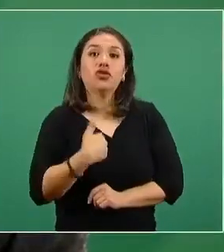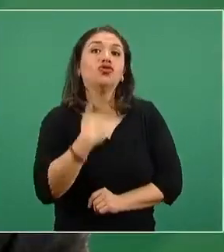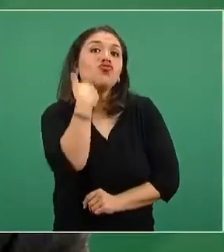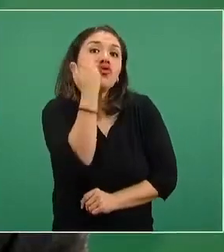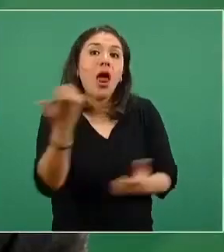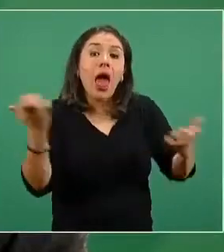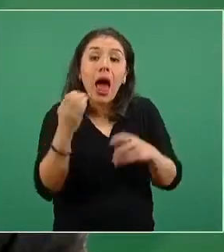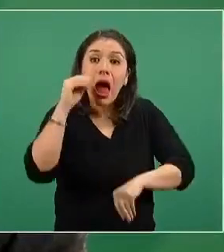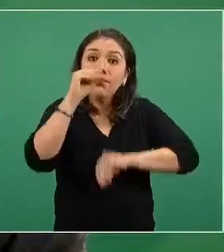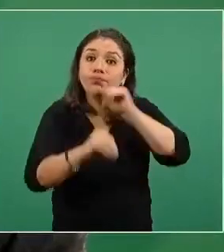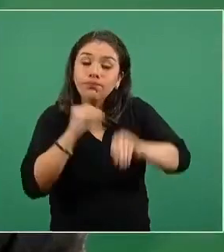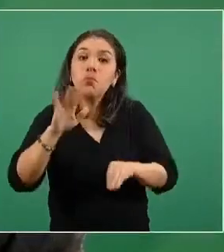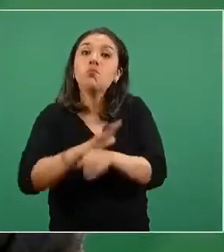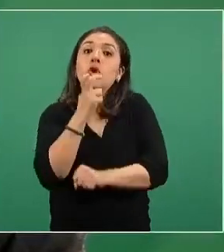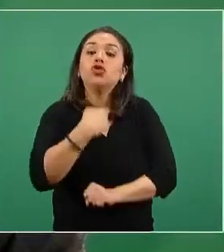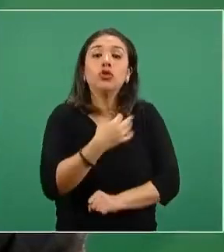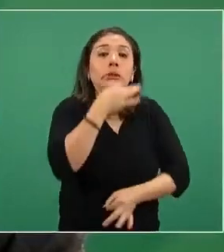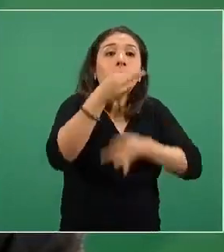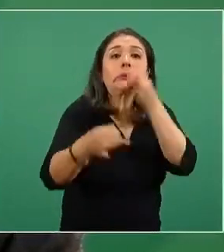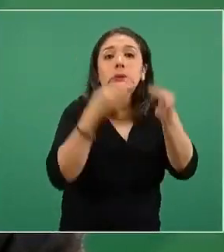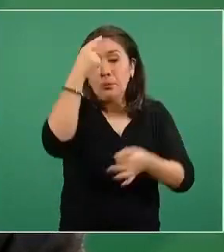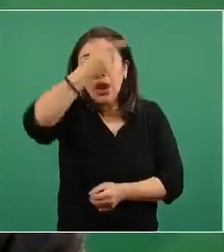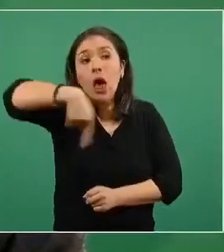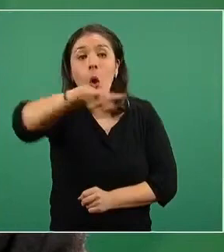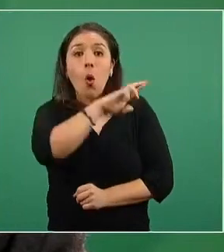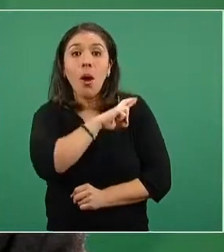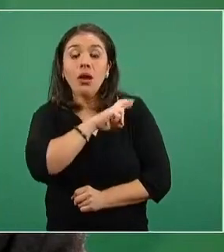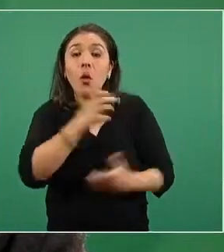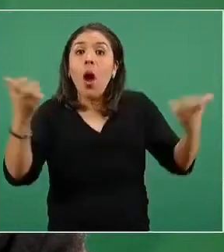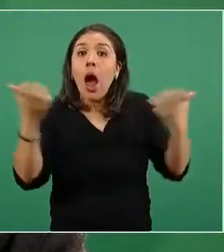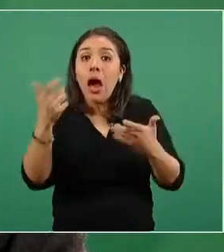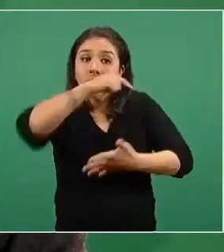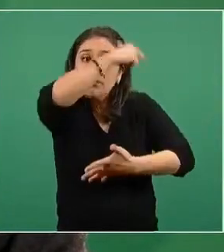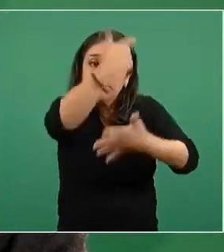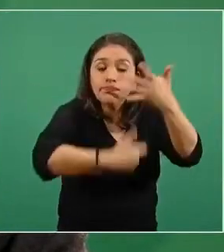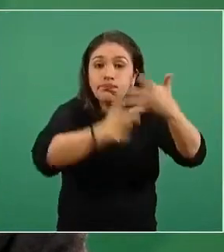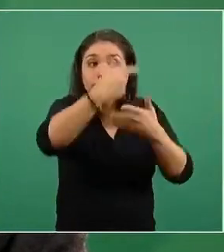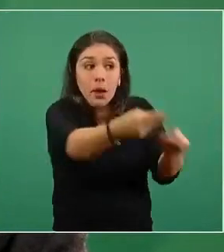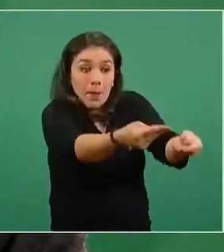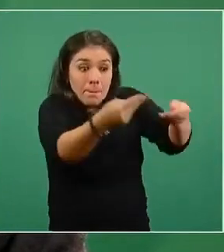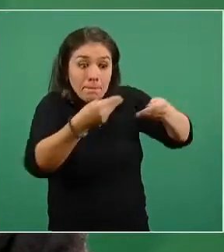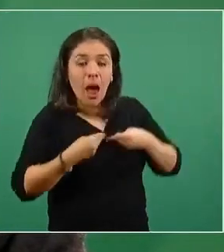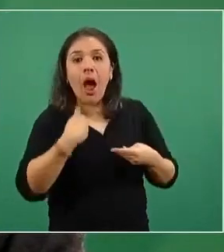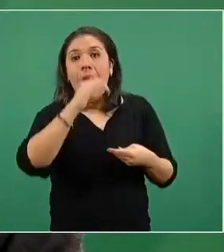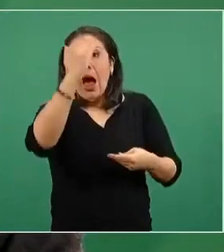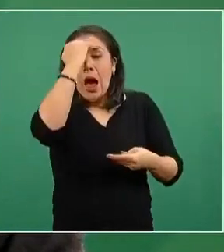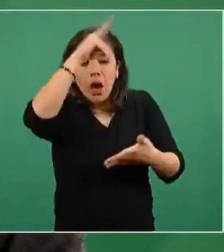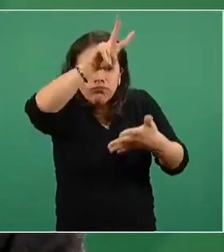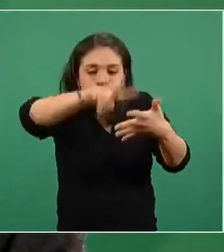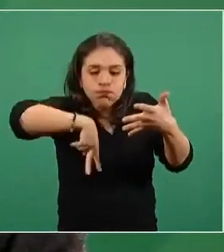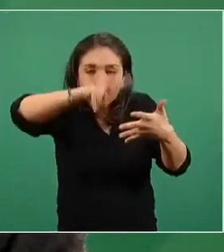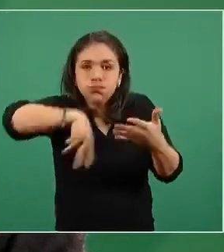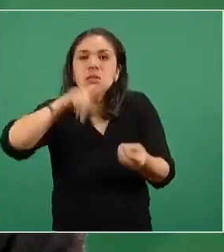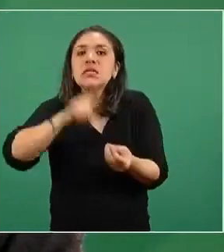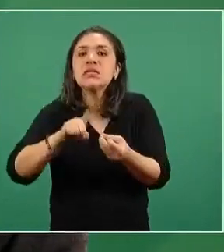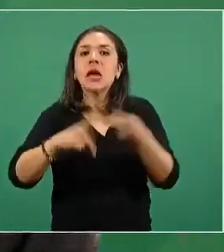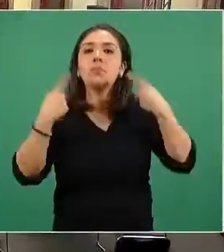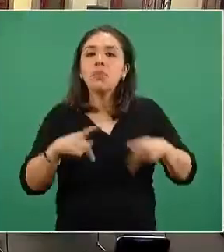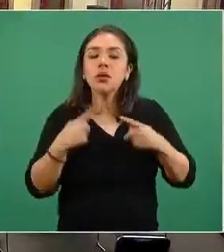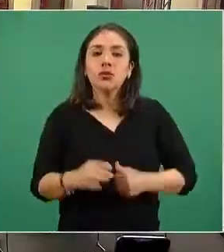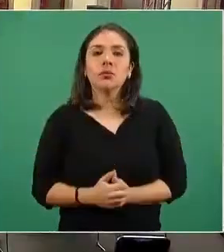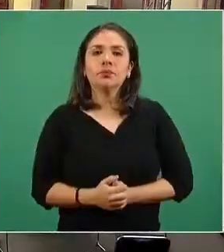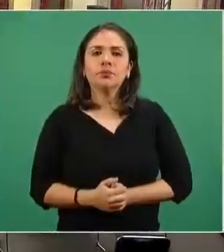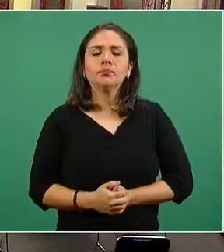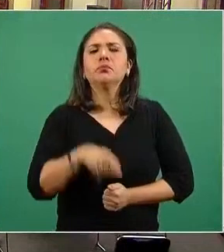privadas que les organizan, para que ellos nos hagan, nos faciliten el conocimiento de quiénes son esas personas. Ahora, para la